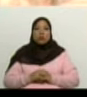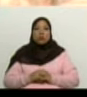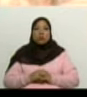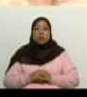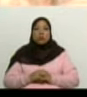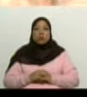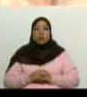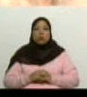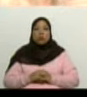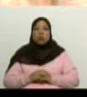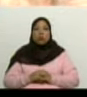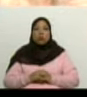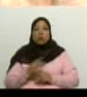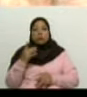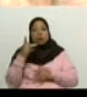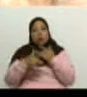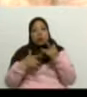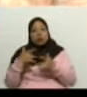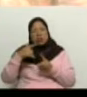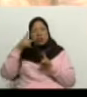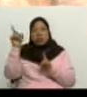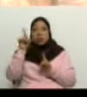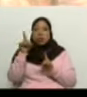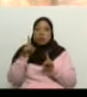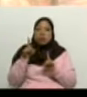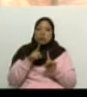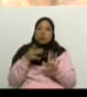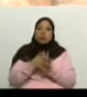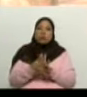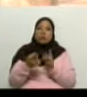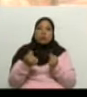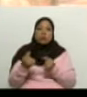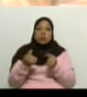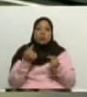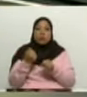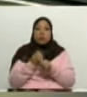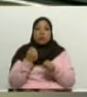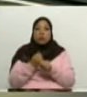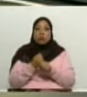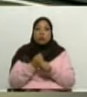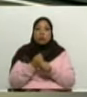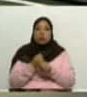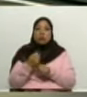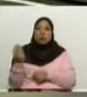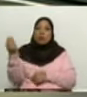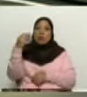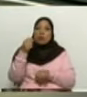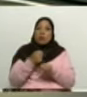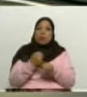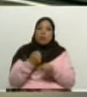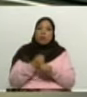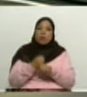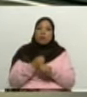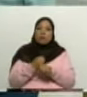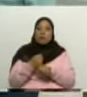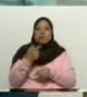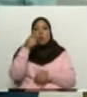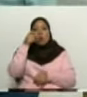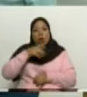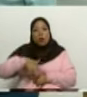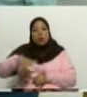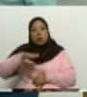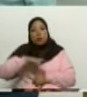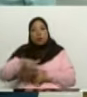dando estadísticas de economía, cómo la economía se ha ido recuperando. Con Maduro Más ha logrado acercar a la población